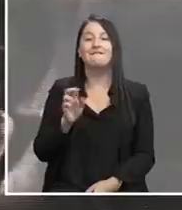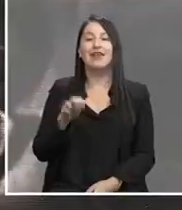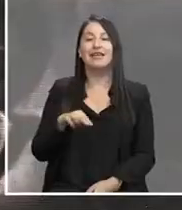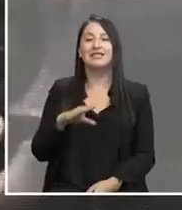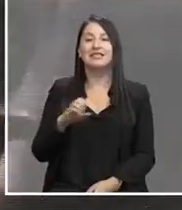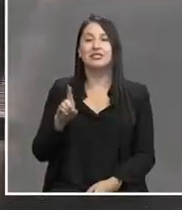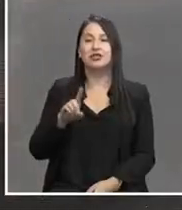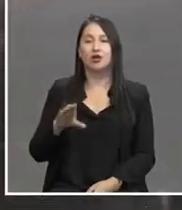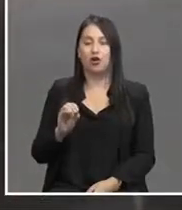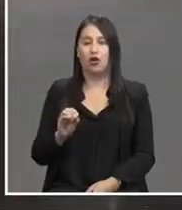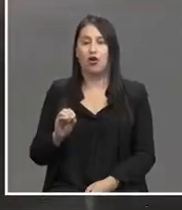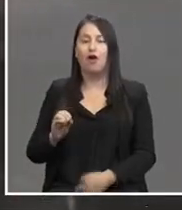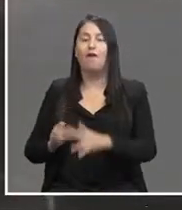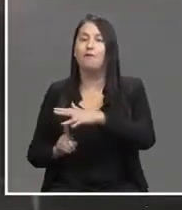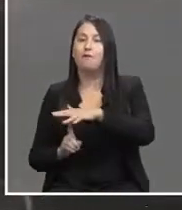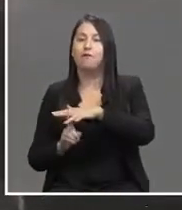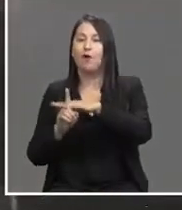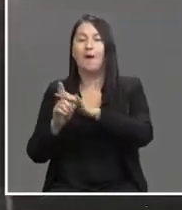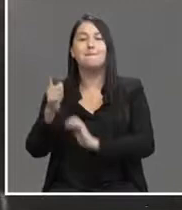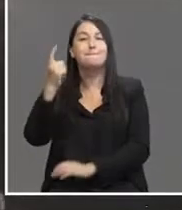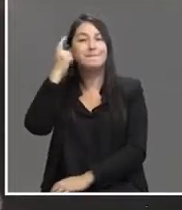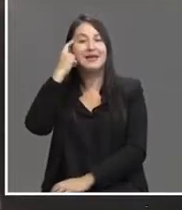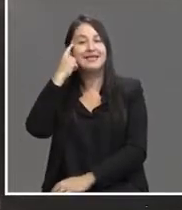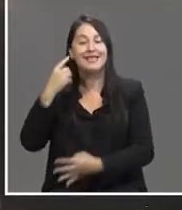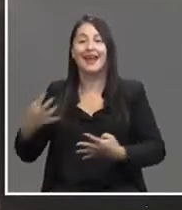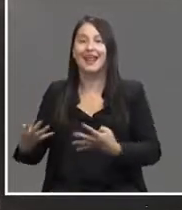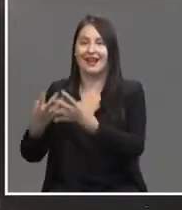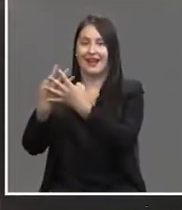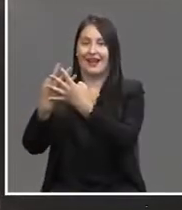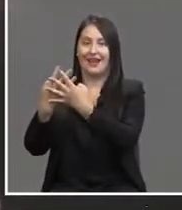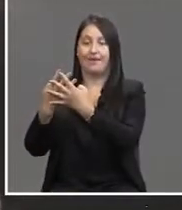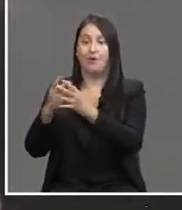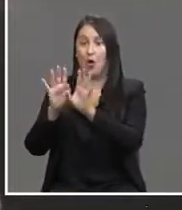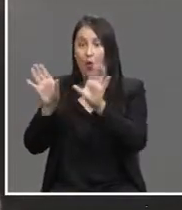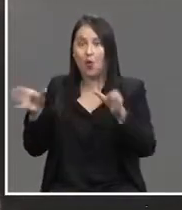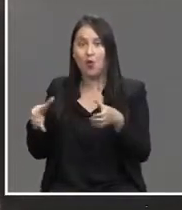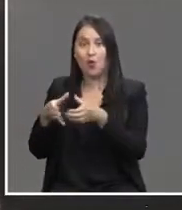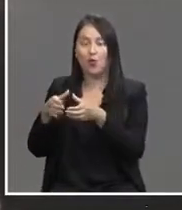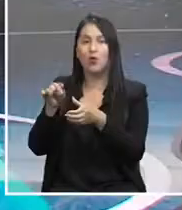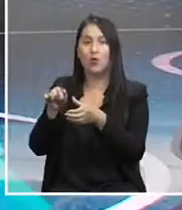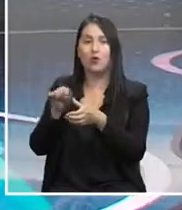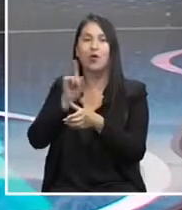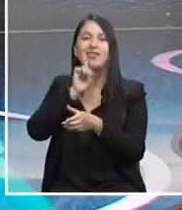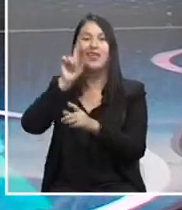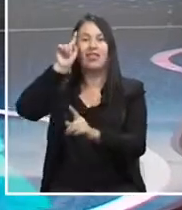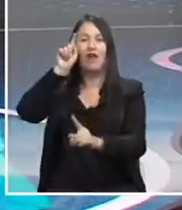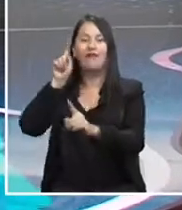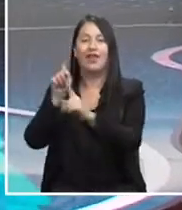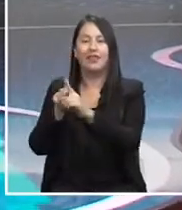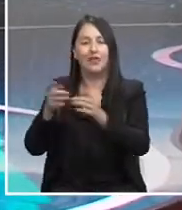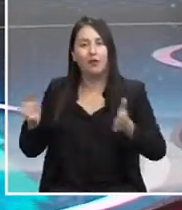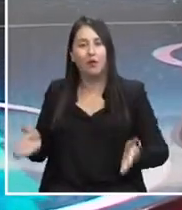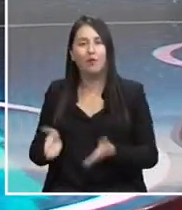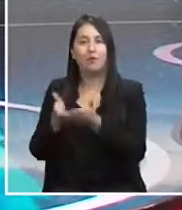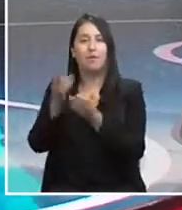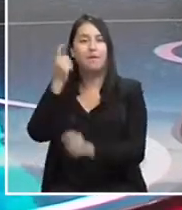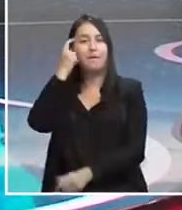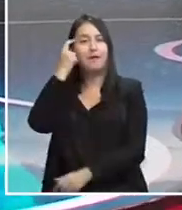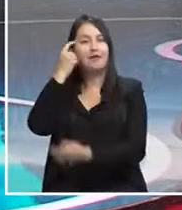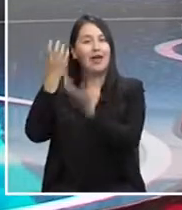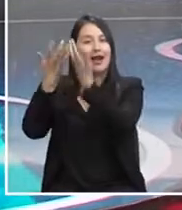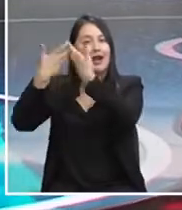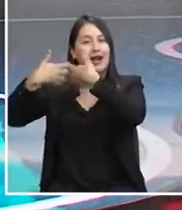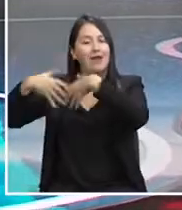y director ejecutivo de Pensar en Red, una organización que tiene como objetivo impulsar un pensamiento